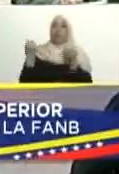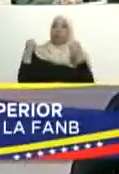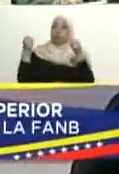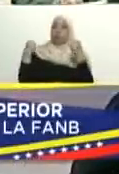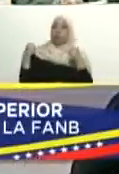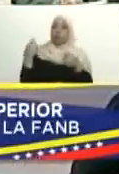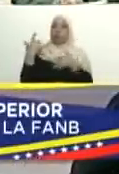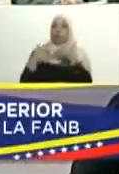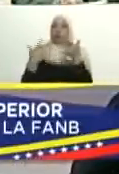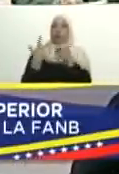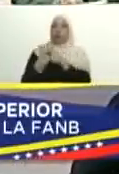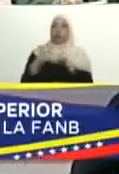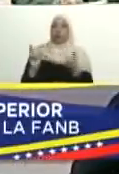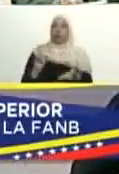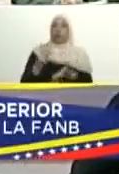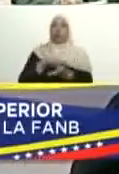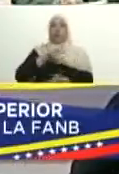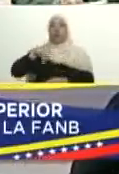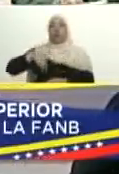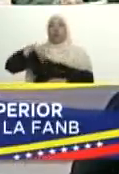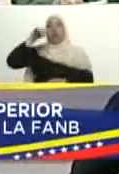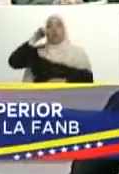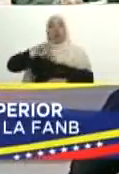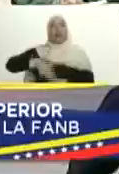de la soberanía por parte de nuestro pueblo.